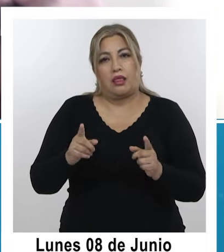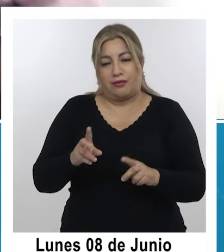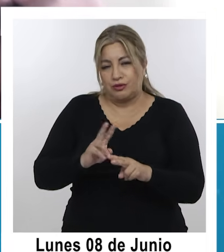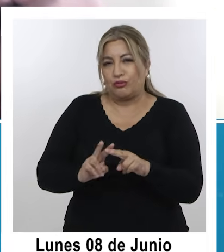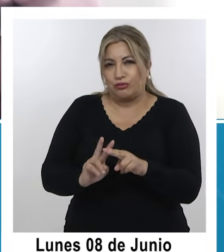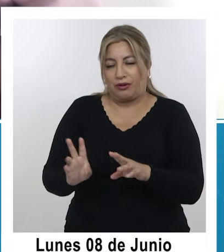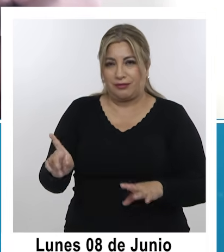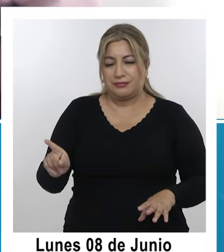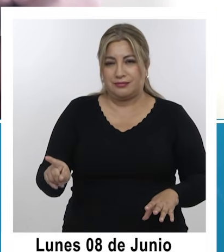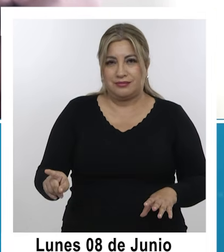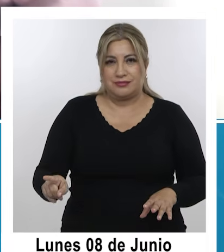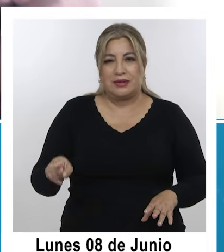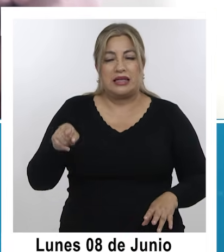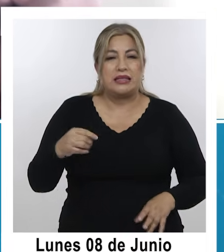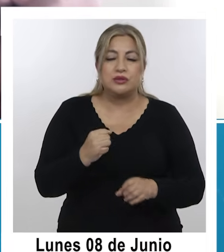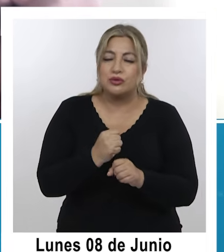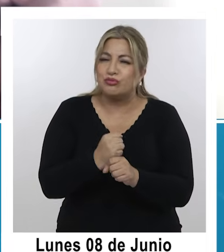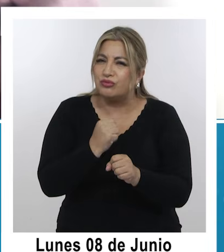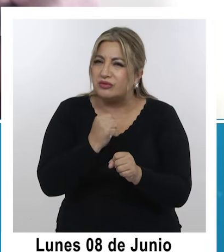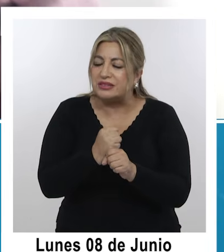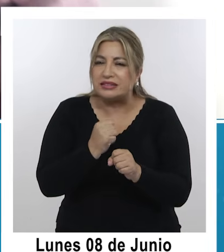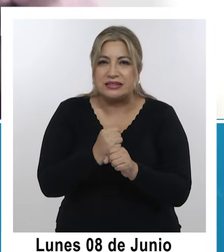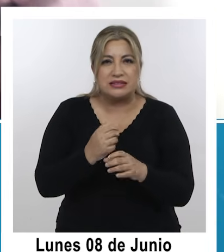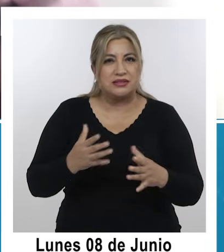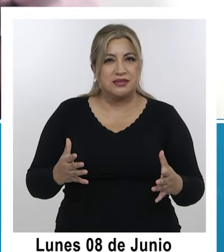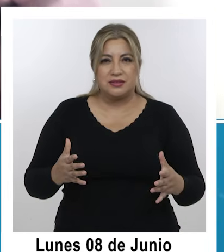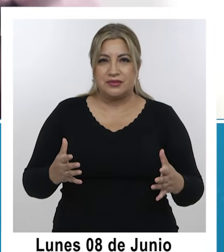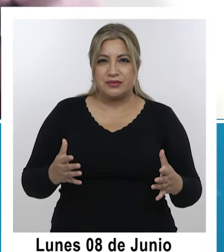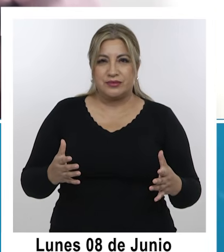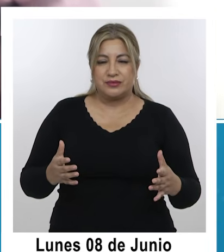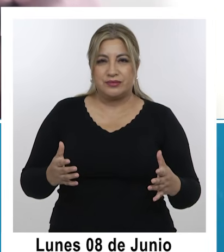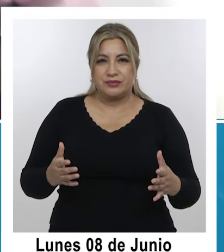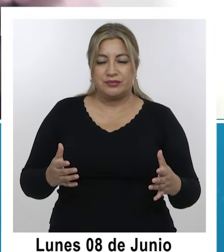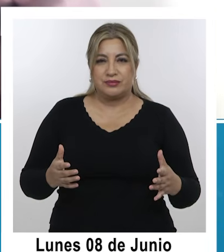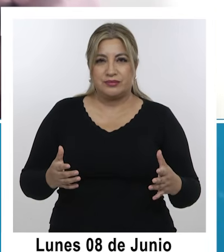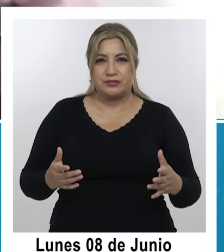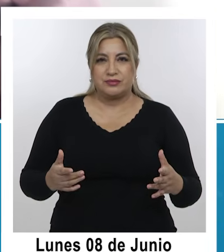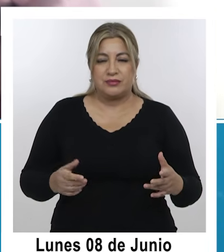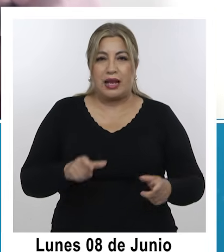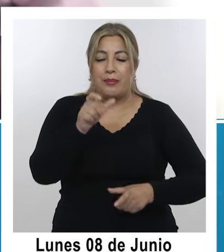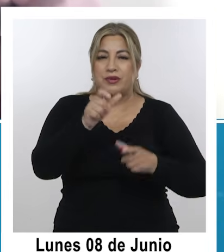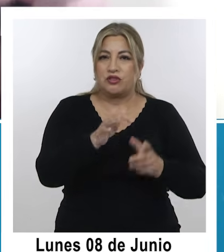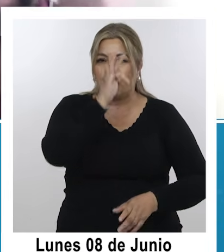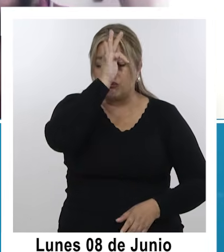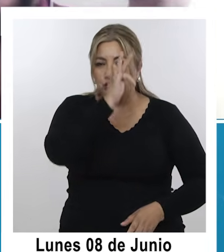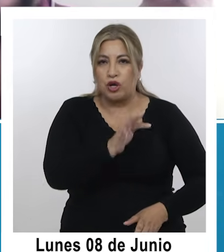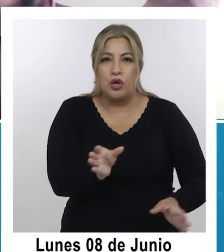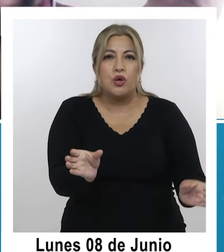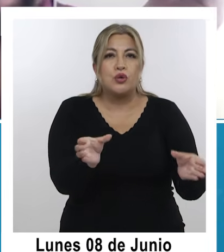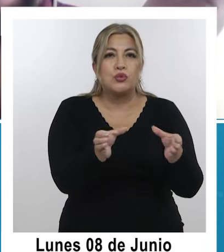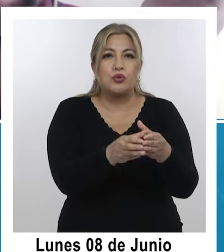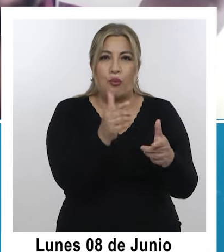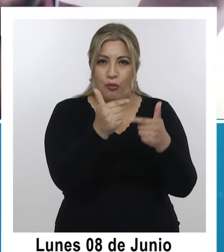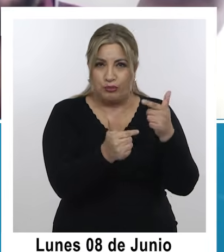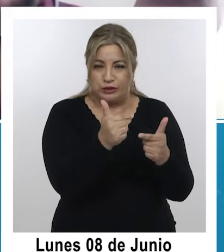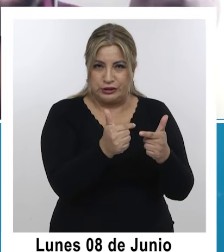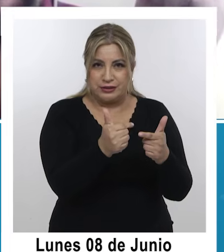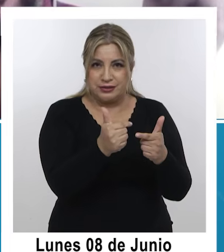¿no? Es una tarea, una labor de defensa de los personeros de cada